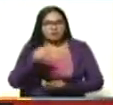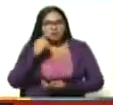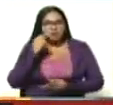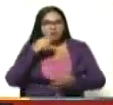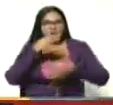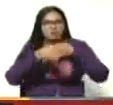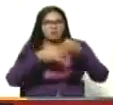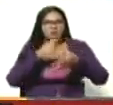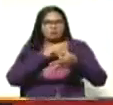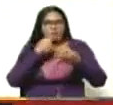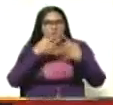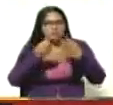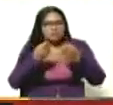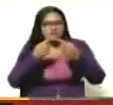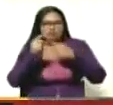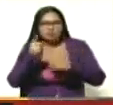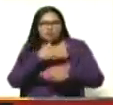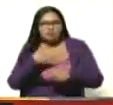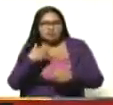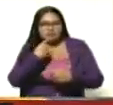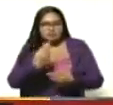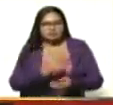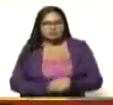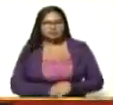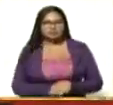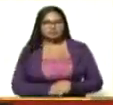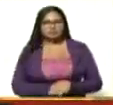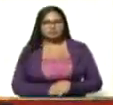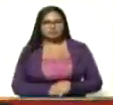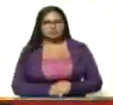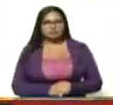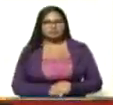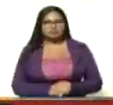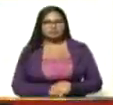hablan, no vamos a entender lo que el otro quiere decir.